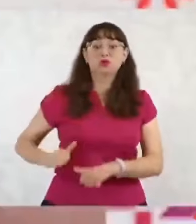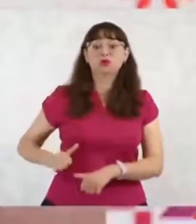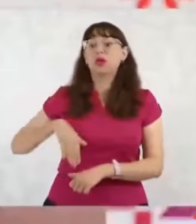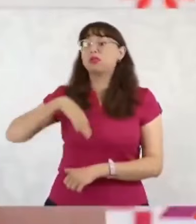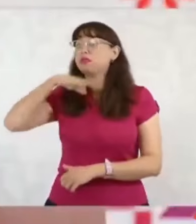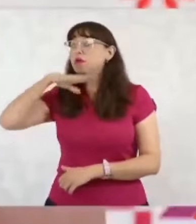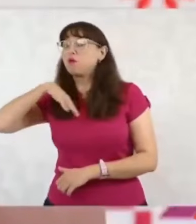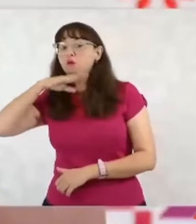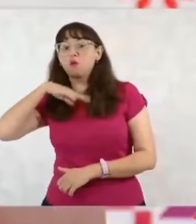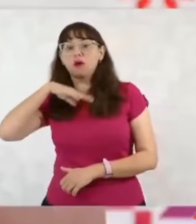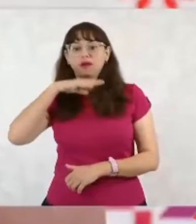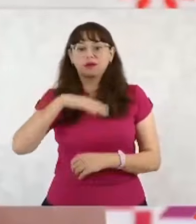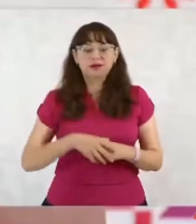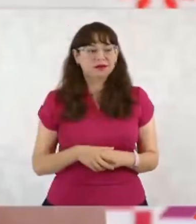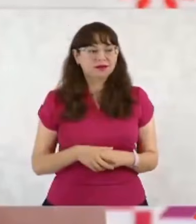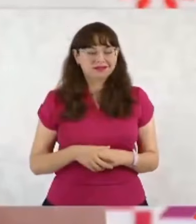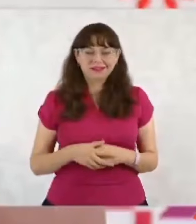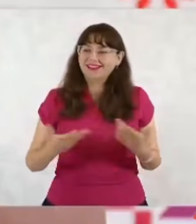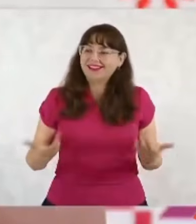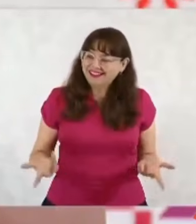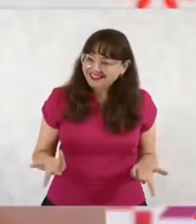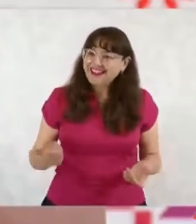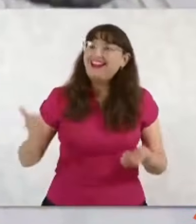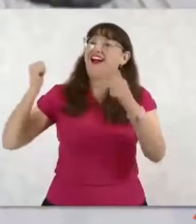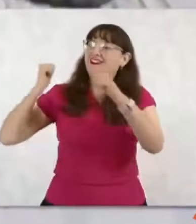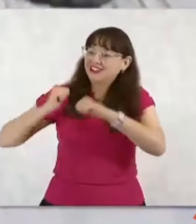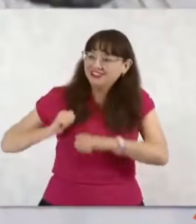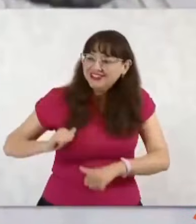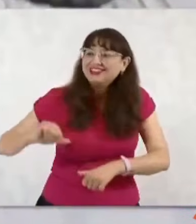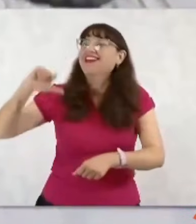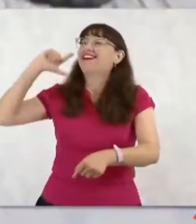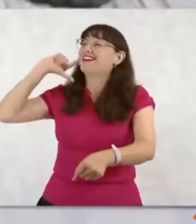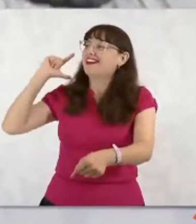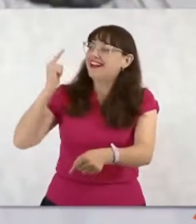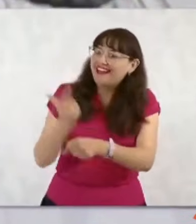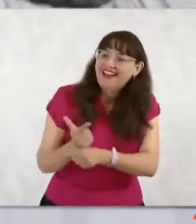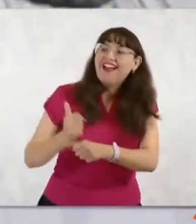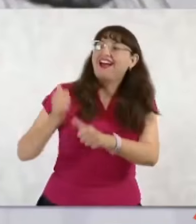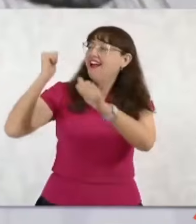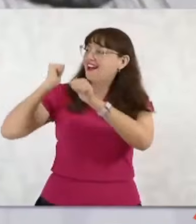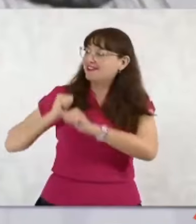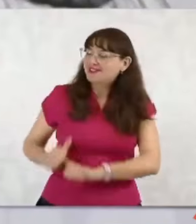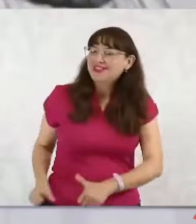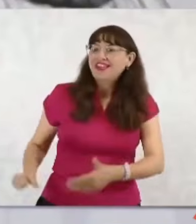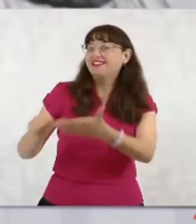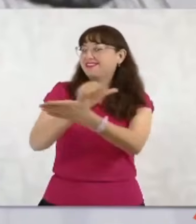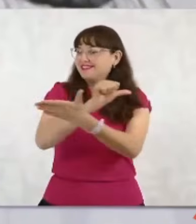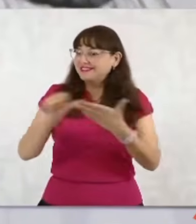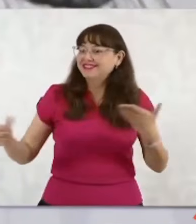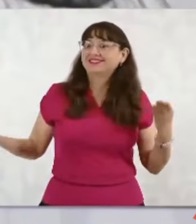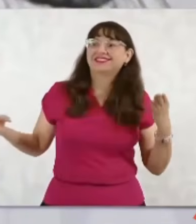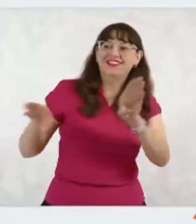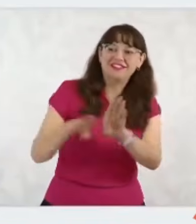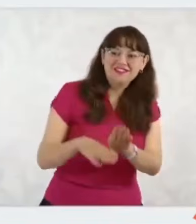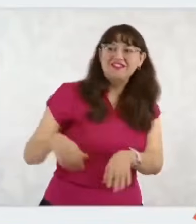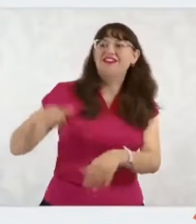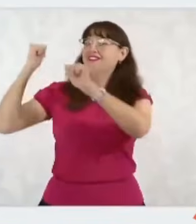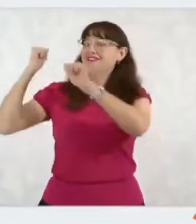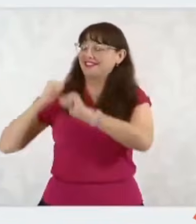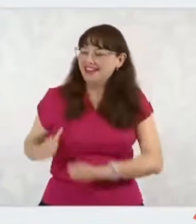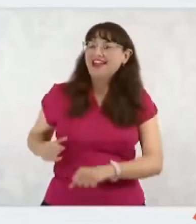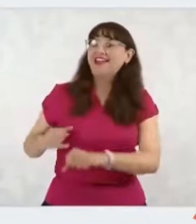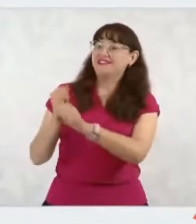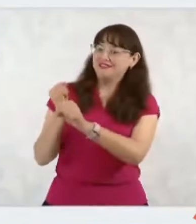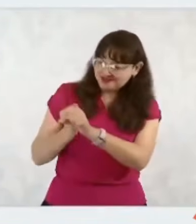la autoridad lo encontró, la autoridad fue la que lo clausuró, la autoridad es la que está haciendo las investigaciones.